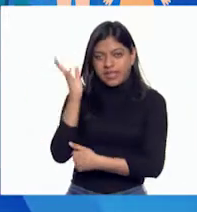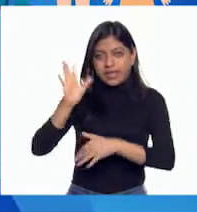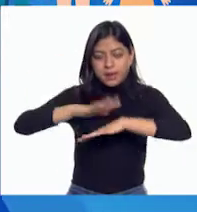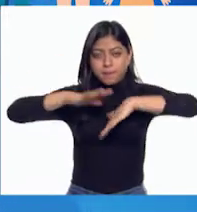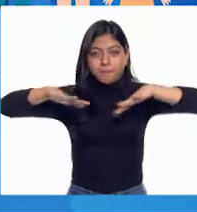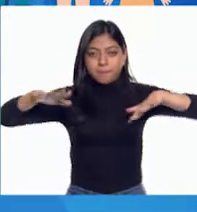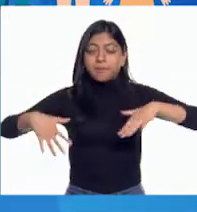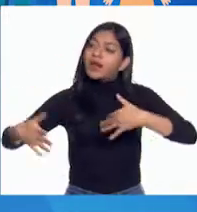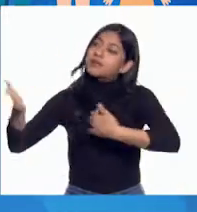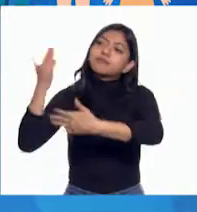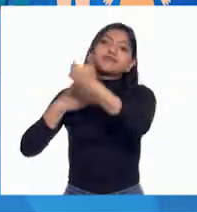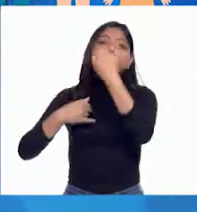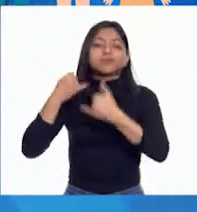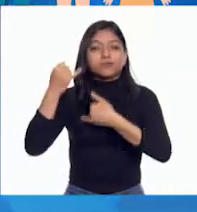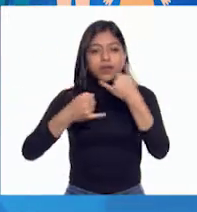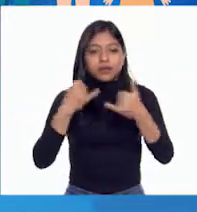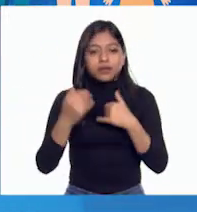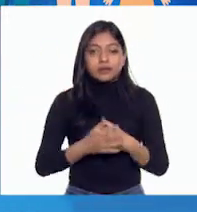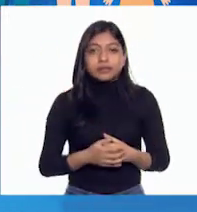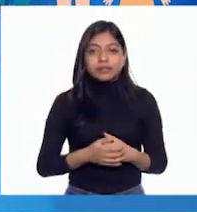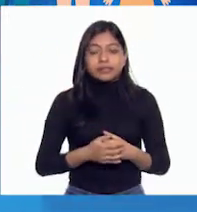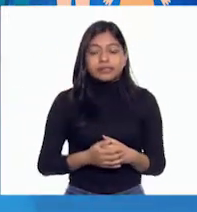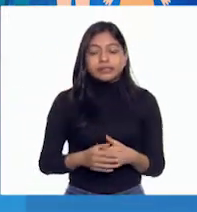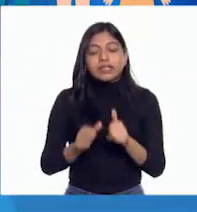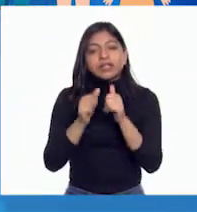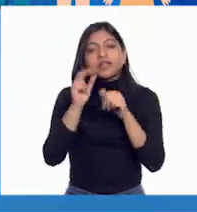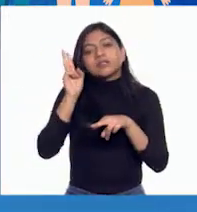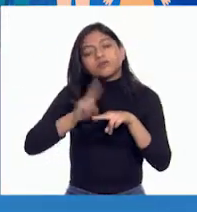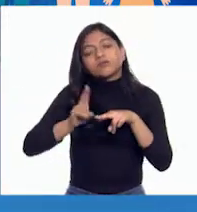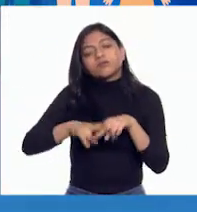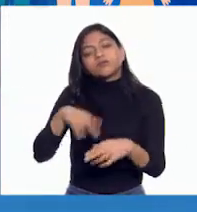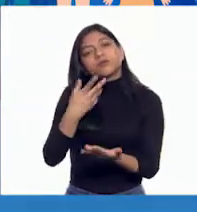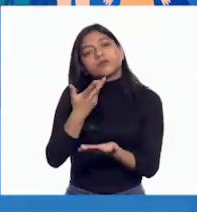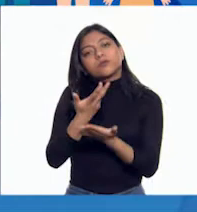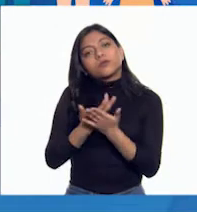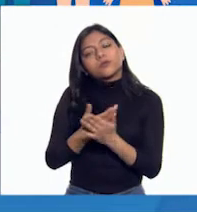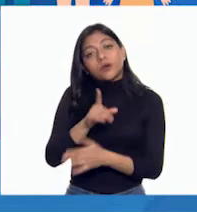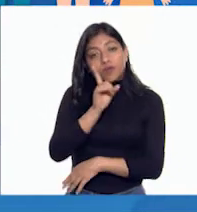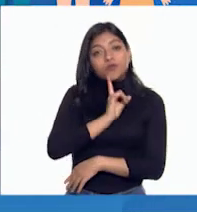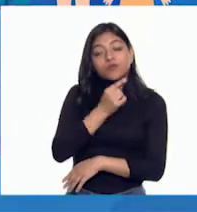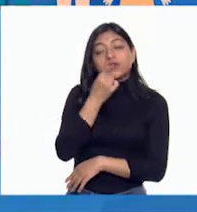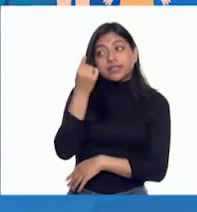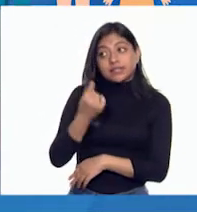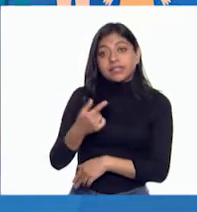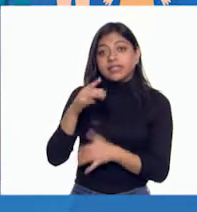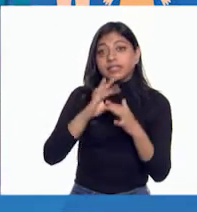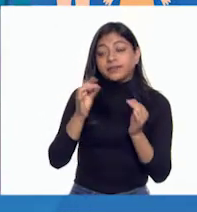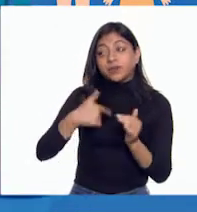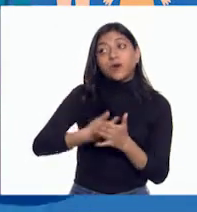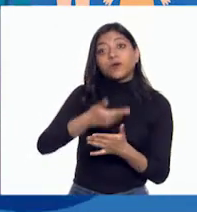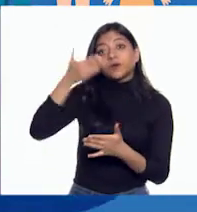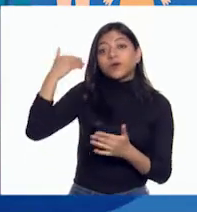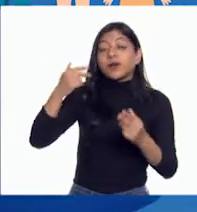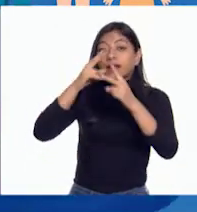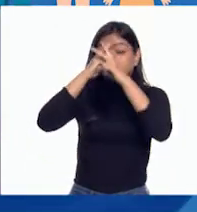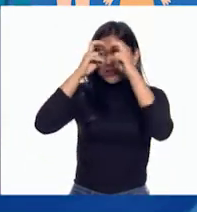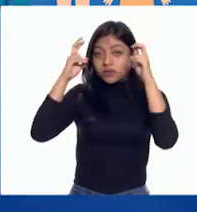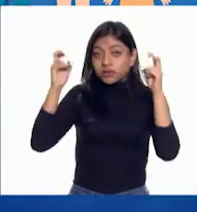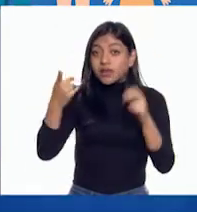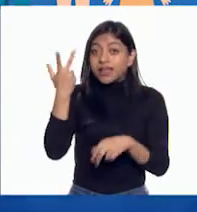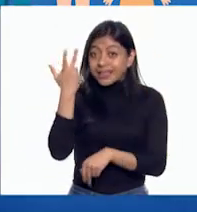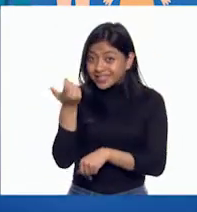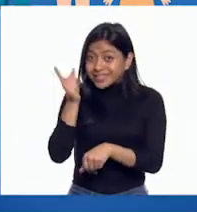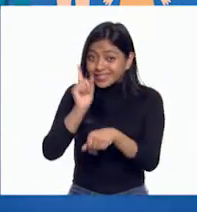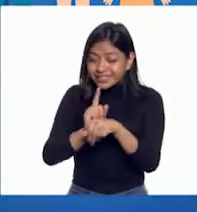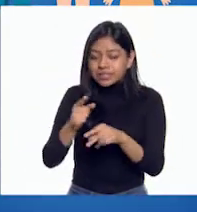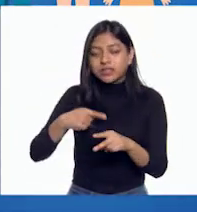del Encanto. Después de un rato se sentaron a descansar y Camila les contó su sueño y cómo a partir de aquel día